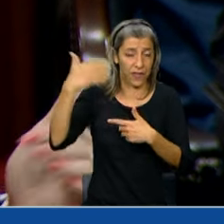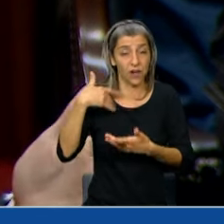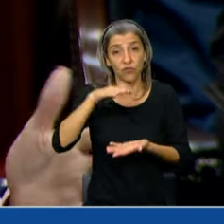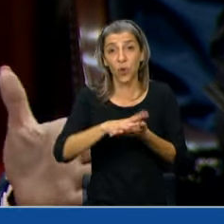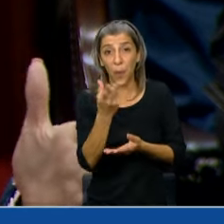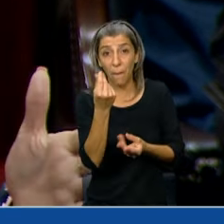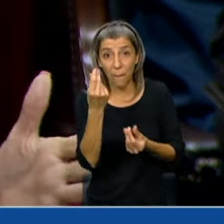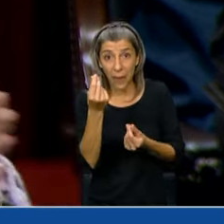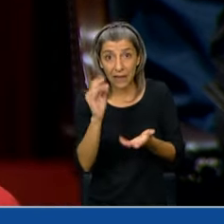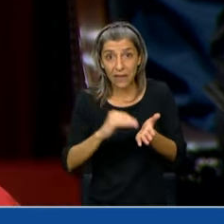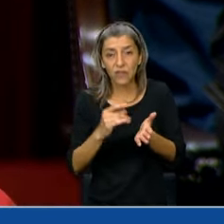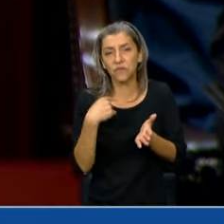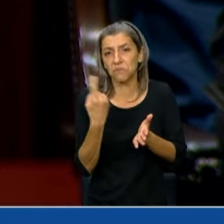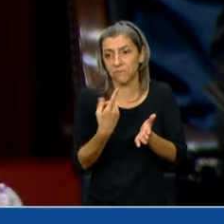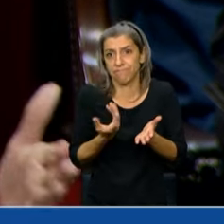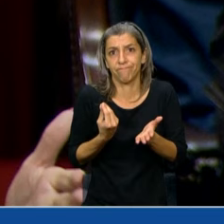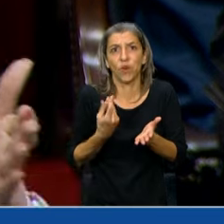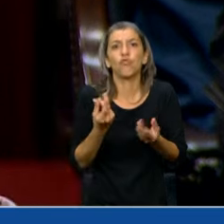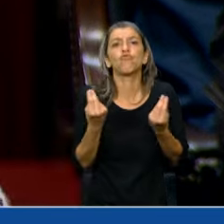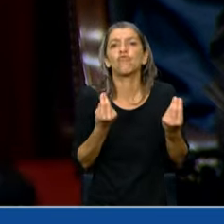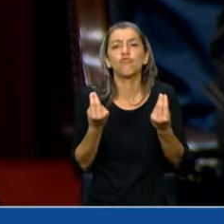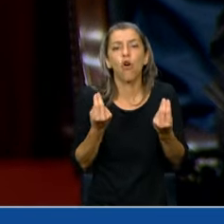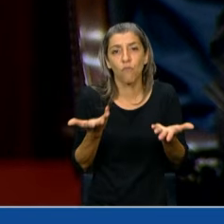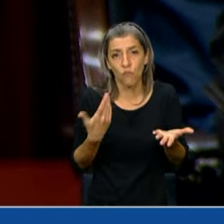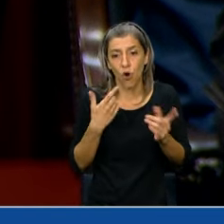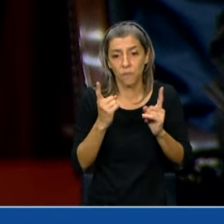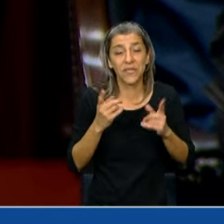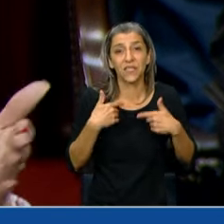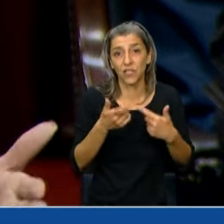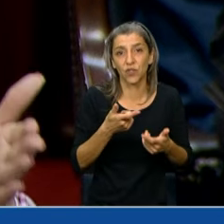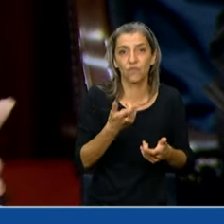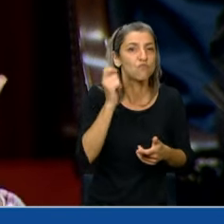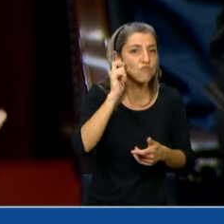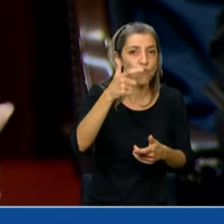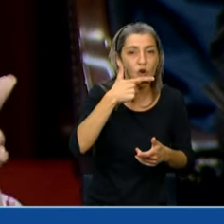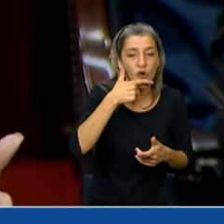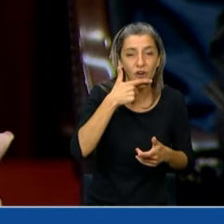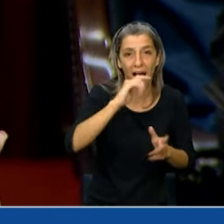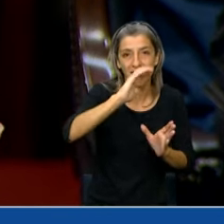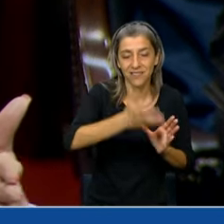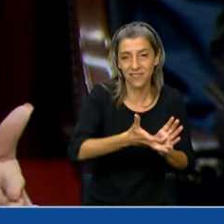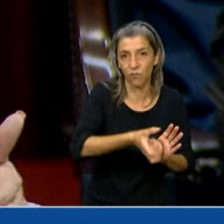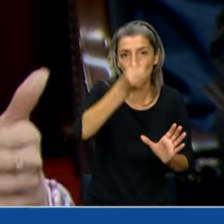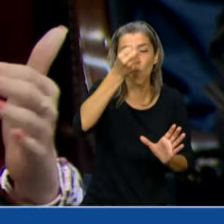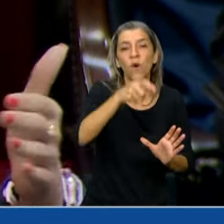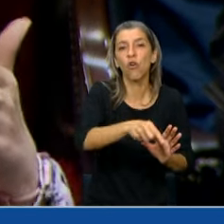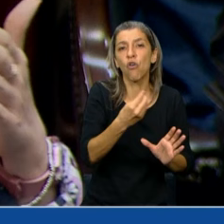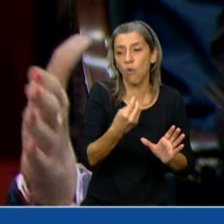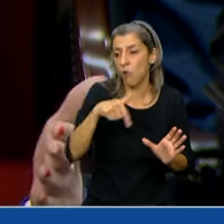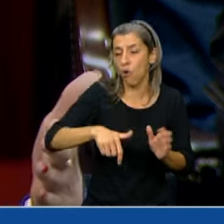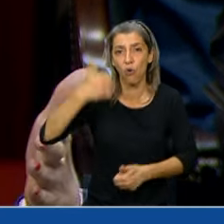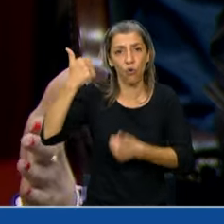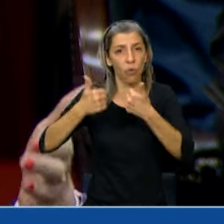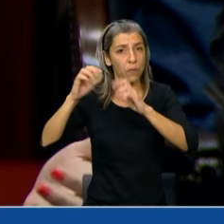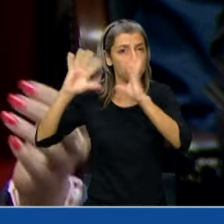precio se empieza a construir a partir del precio del gas en Boca de Pozo el precio del gas en Boca de Pozo hoy en los mercados